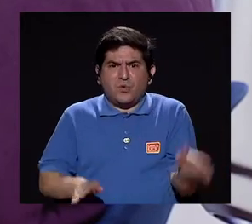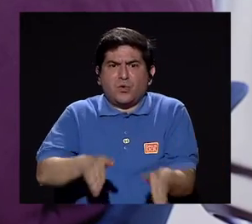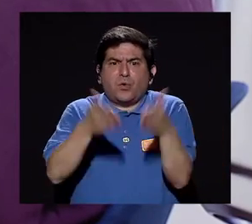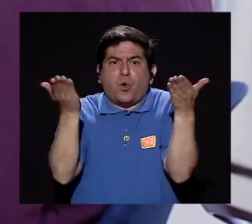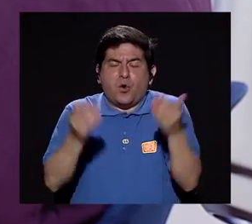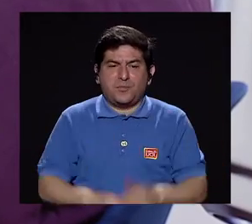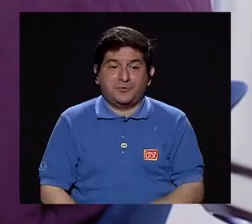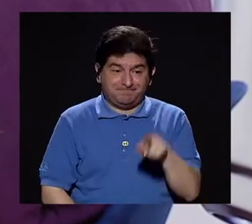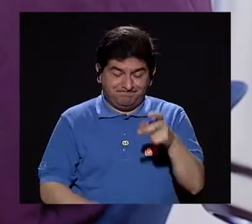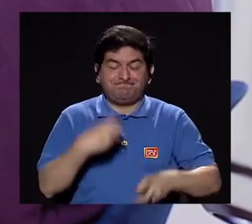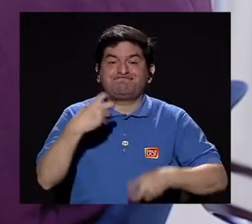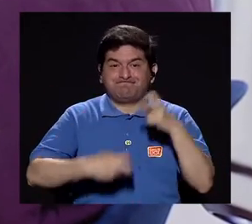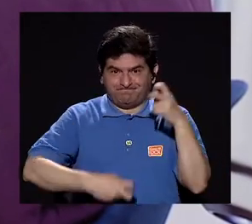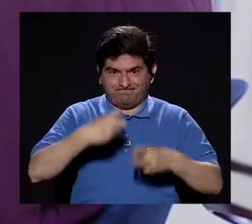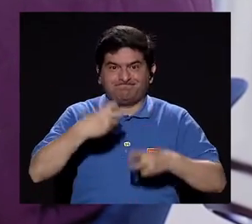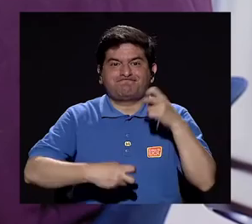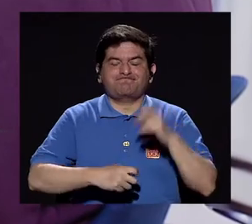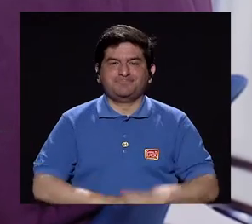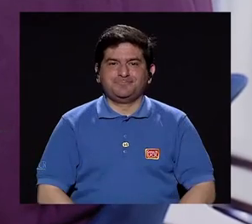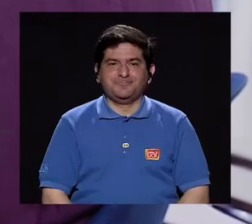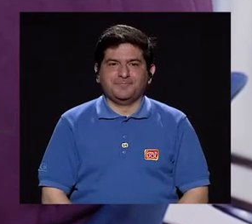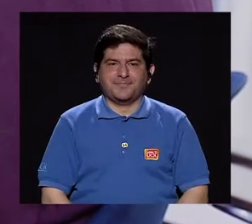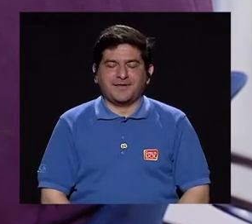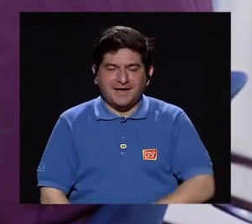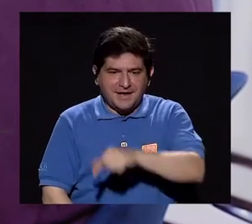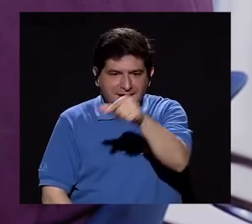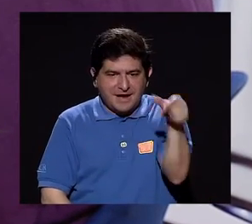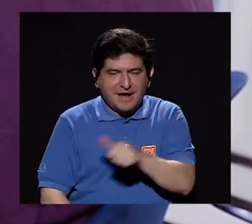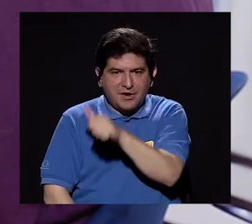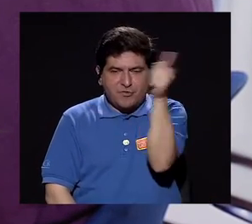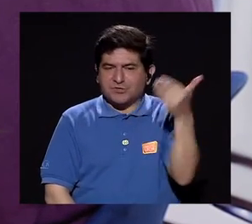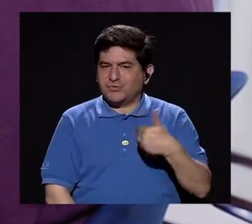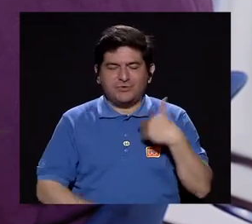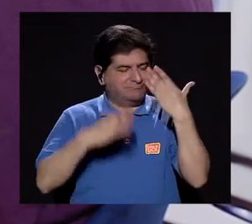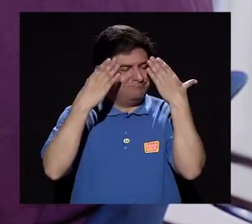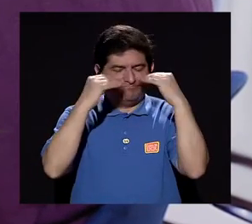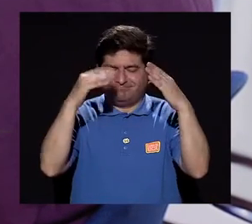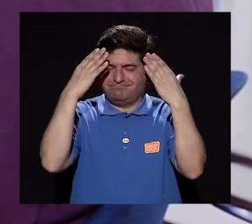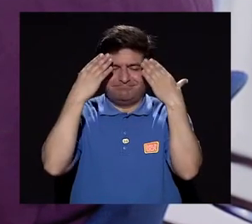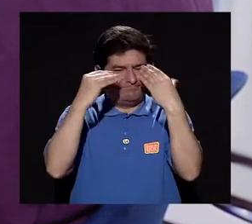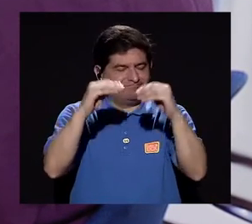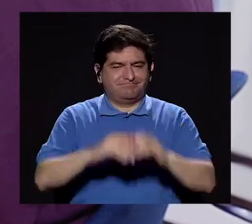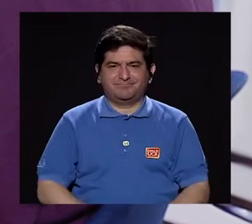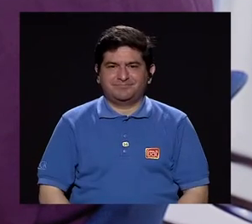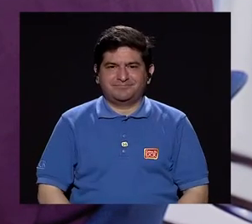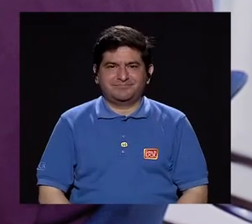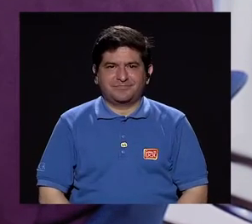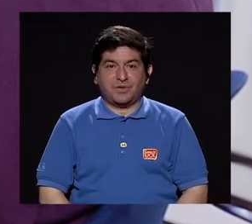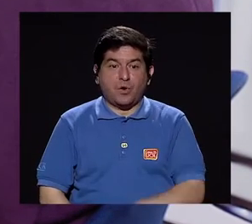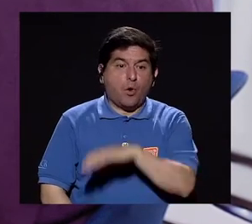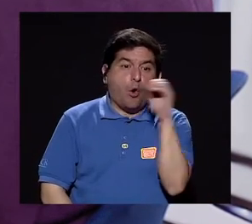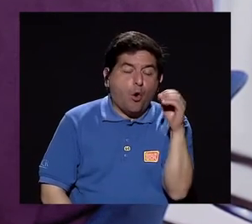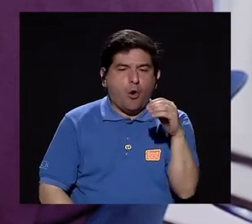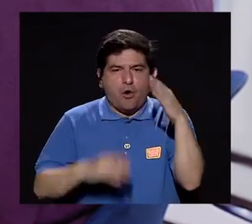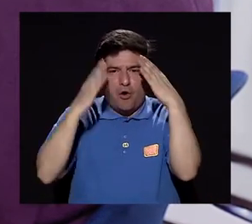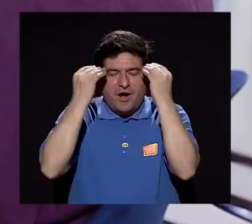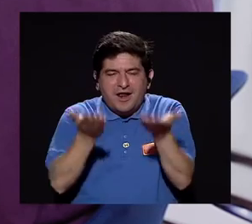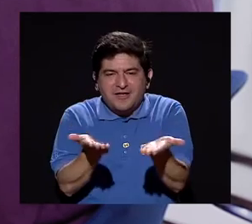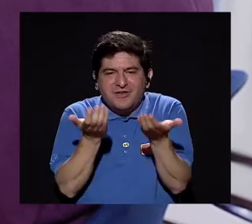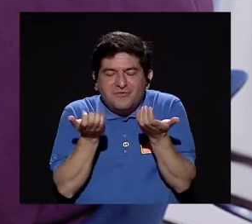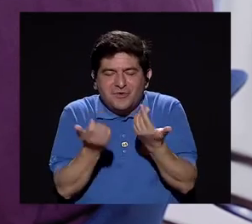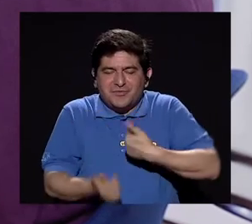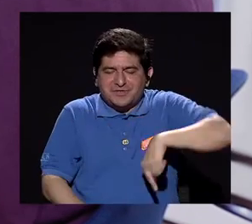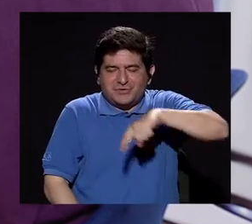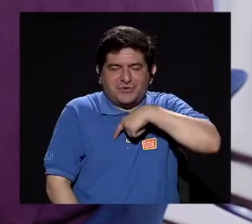datos históricos fue uno de los problemas de azul no había tanta información y no es no abierta en la información que nosotros